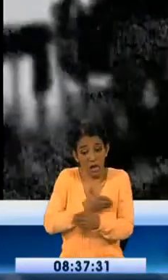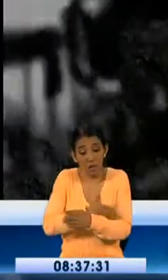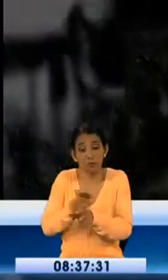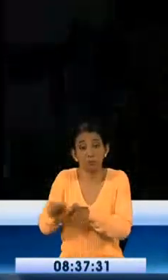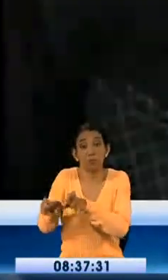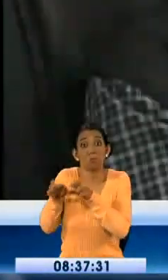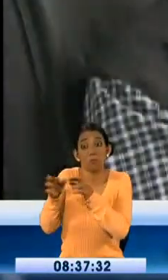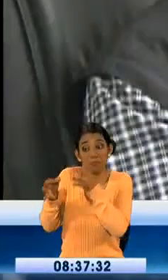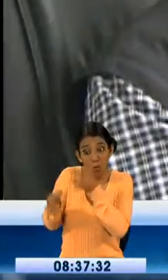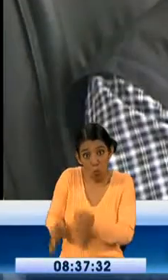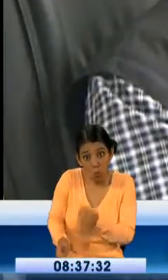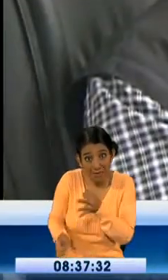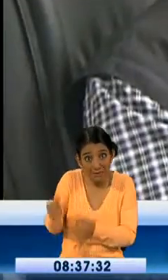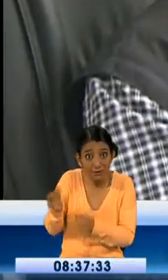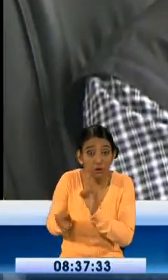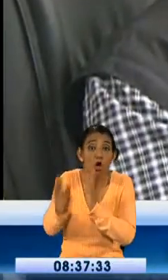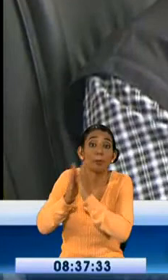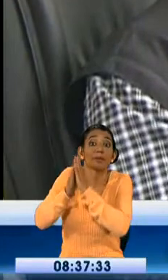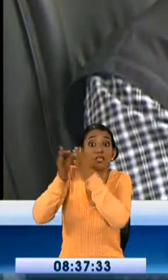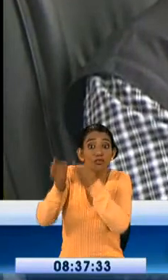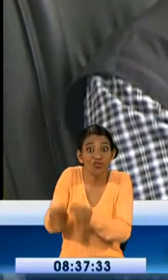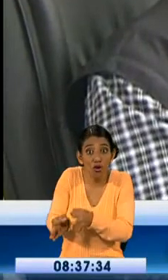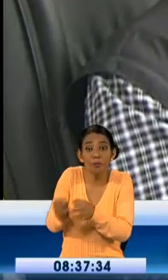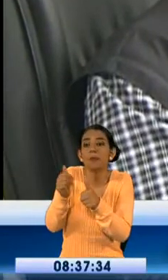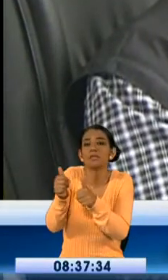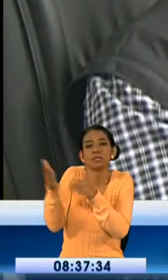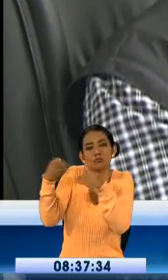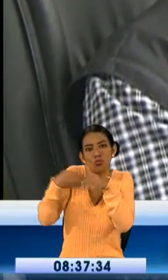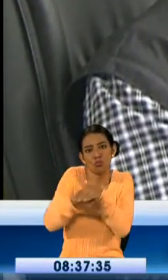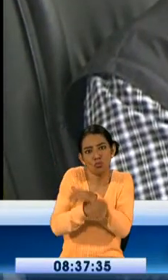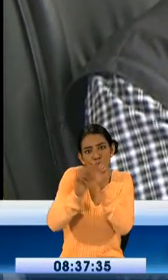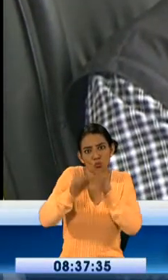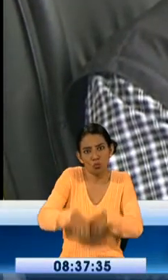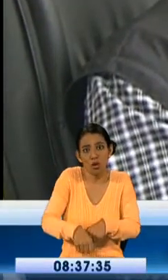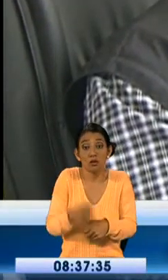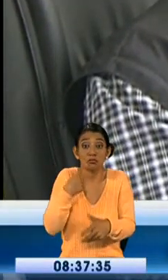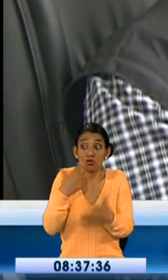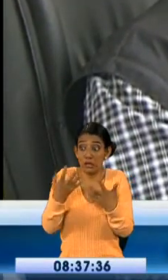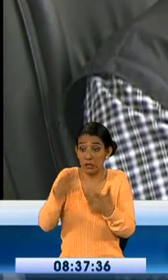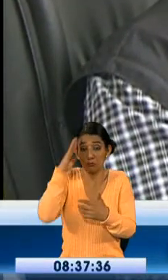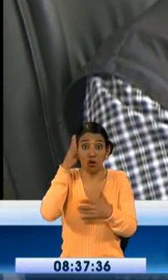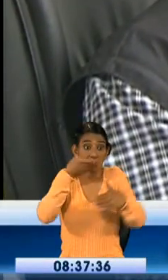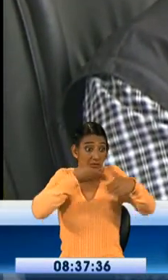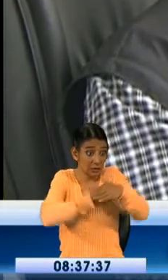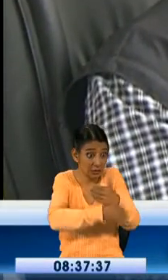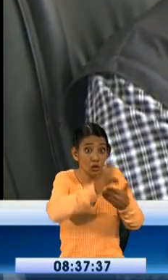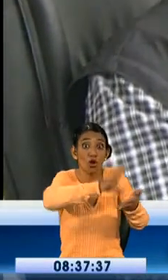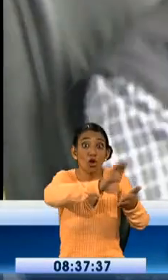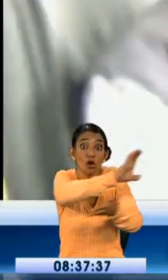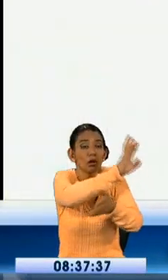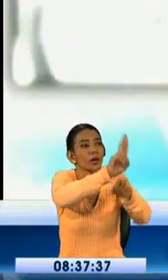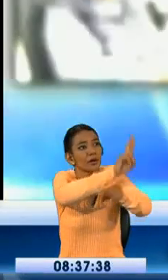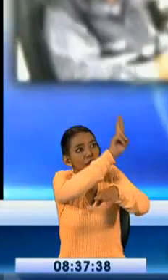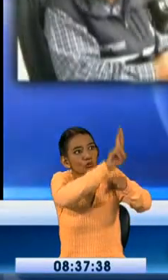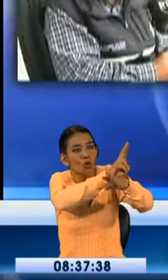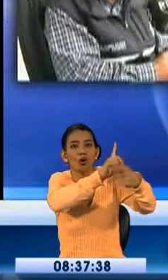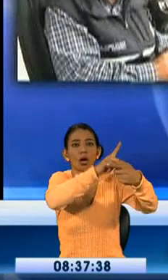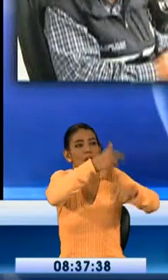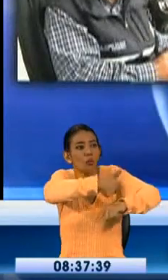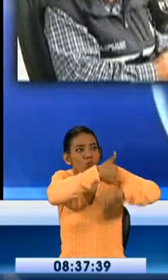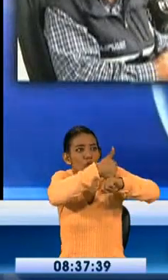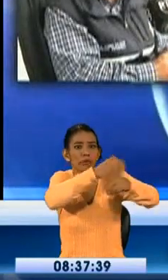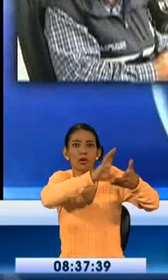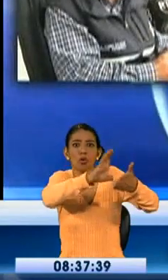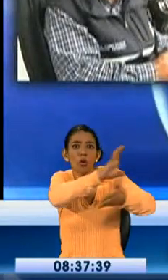formal. Y cuando las hacemos de manera coordinada con las autoridades educativas, con los directores de los planteles y sobre todo con